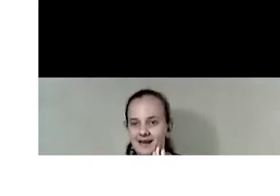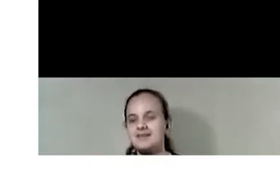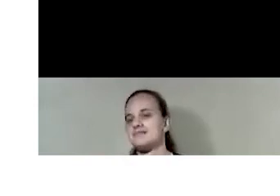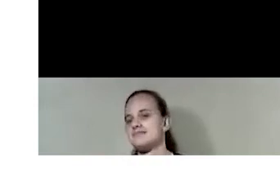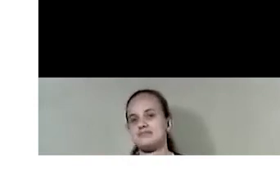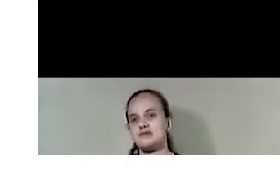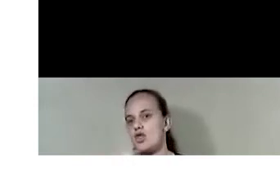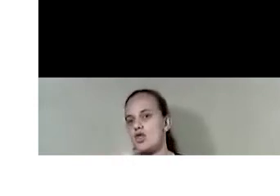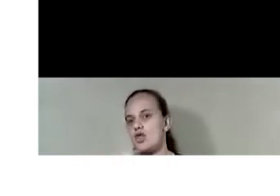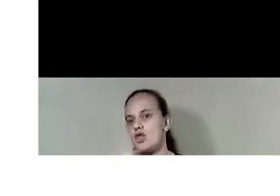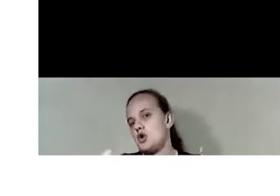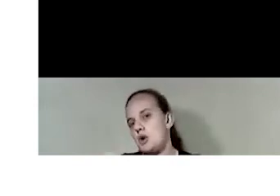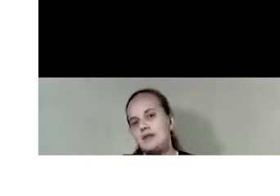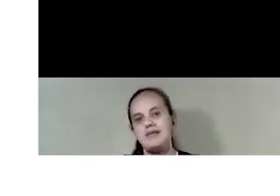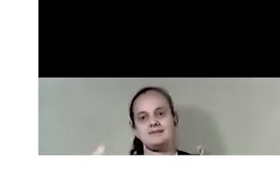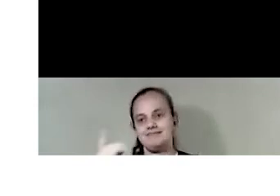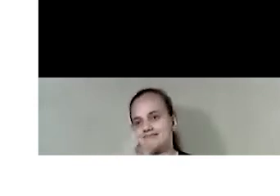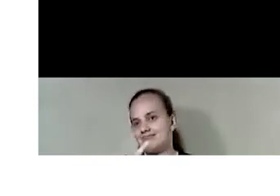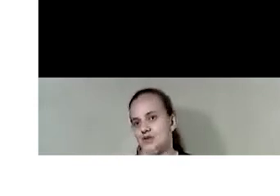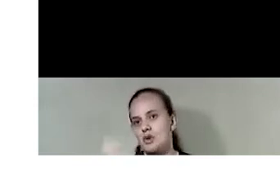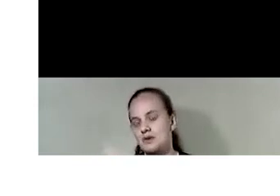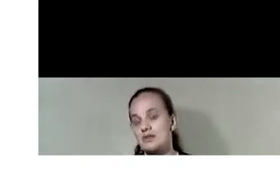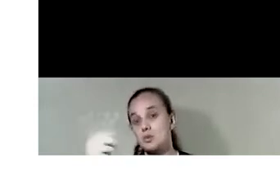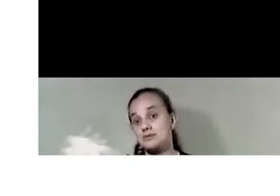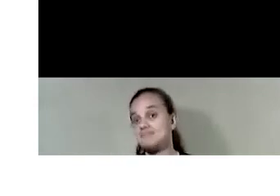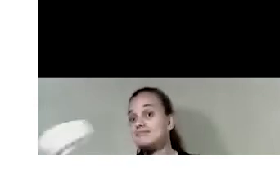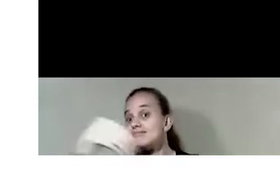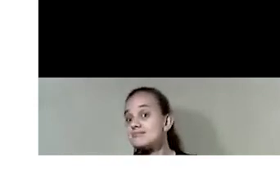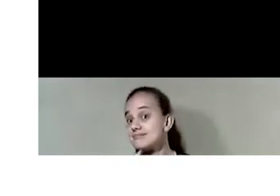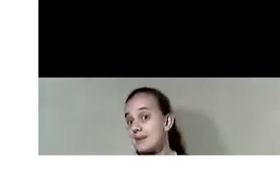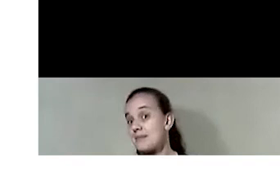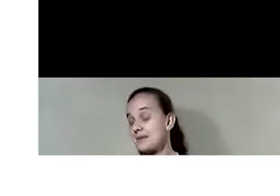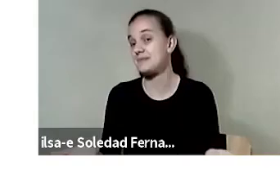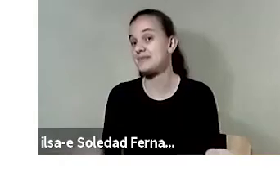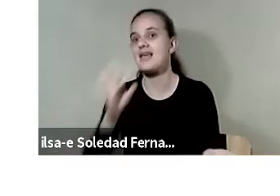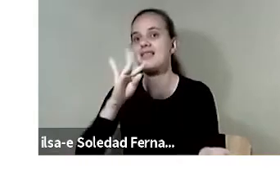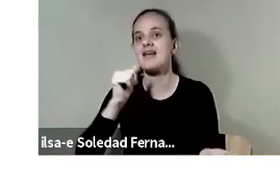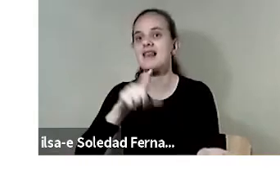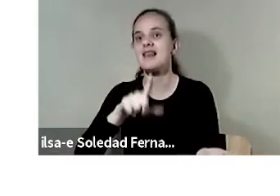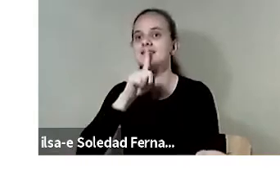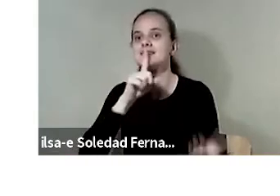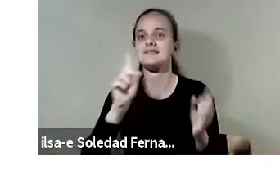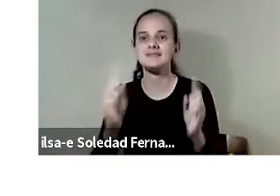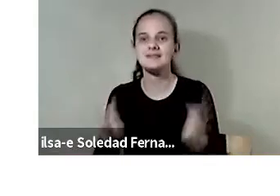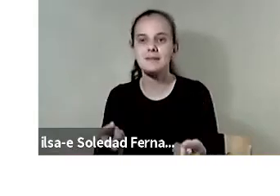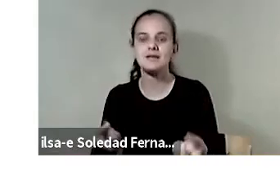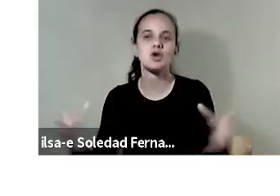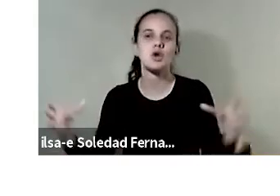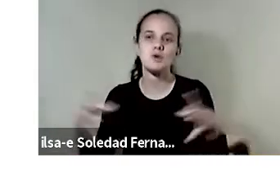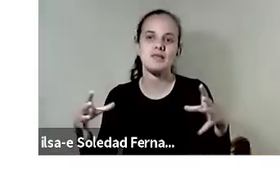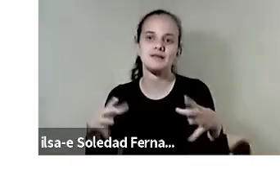apoyarnos, a escribir posts con nosotros, a escribir los nuevos lineamientos. Todo lo que hacemos, lo hacemos en comunidad, así que siéntanse